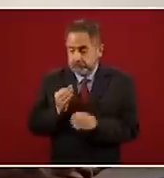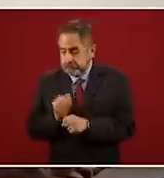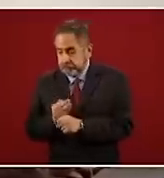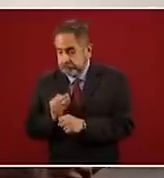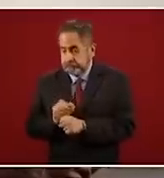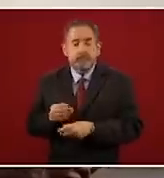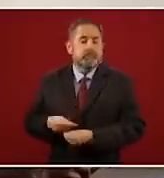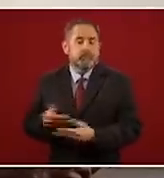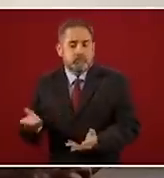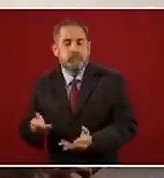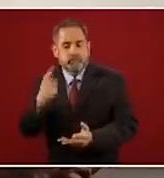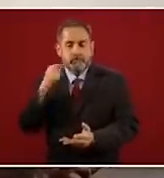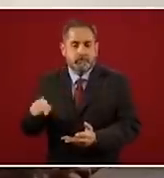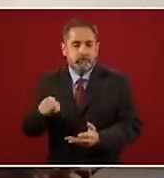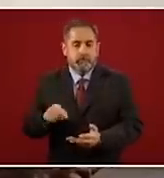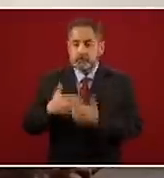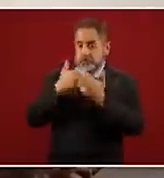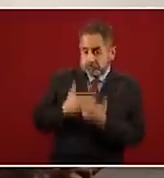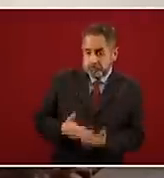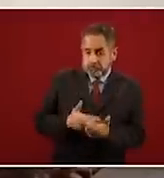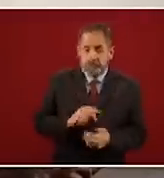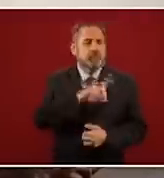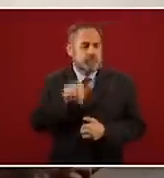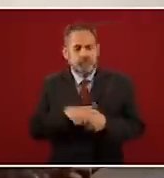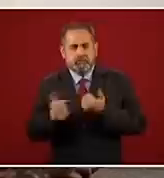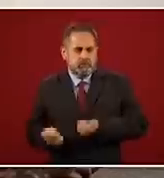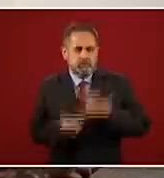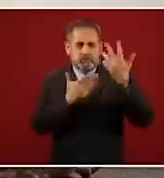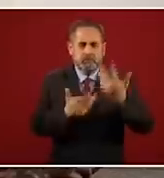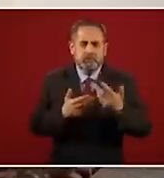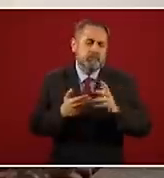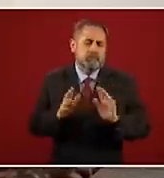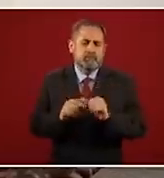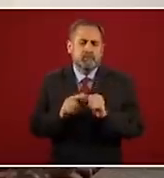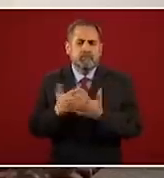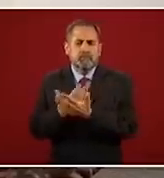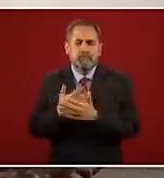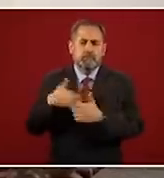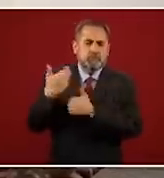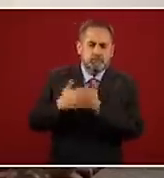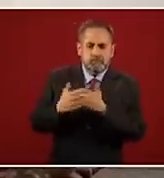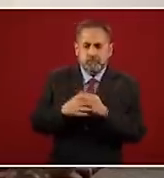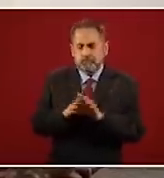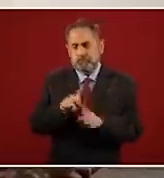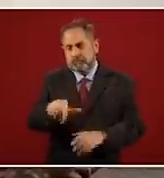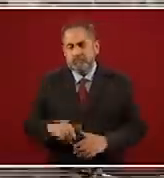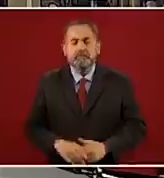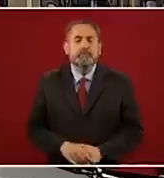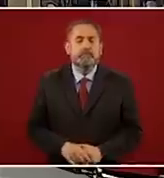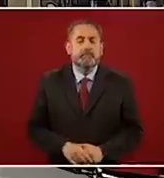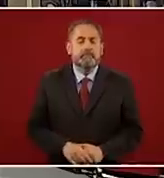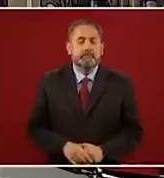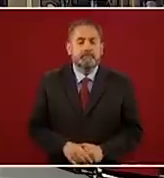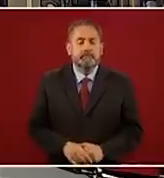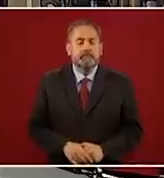nuestro sistema nacional de refinación y de nuestra mezcla, y los excedentes seguramente se contemplarán la venta, ¿no? ¿Y